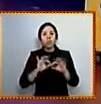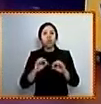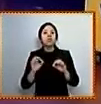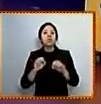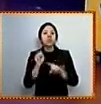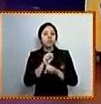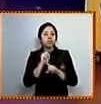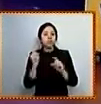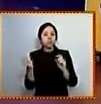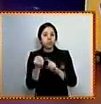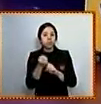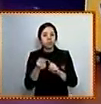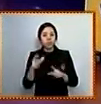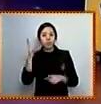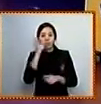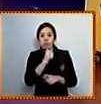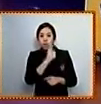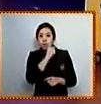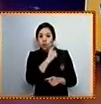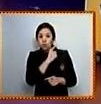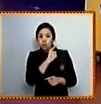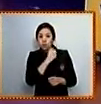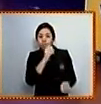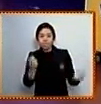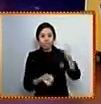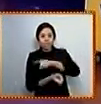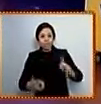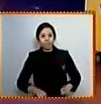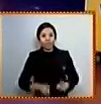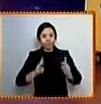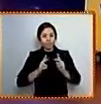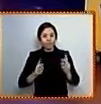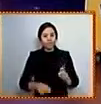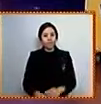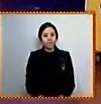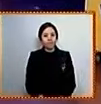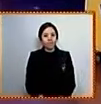22 16 0600. Porque recuerden que las esferitas de la esperanza te cambian la vida.